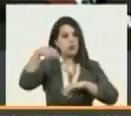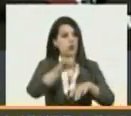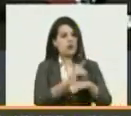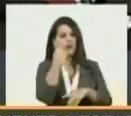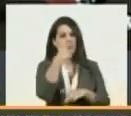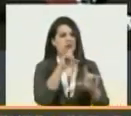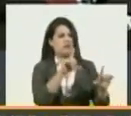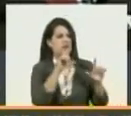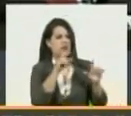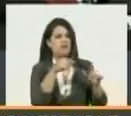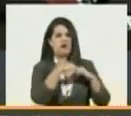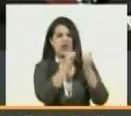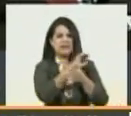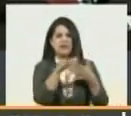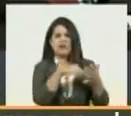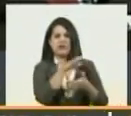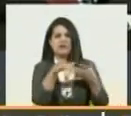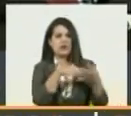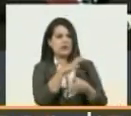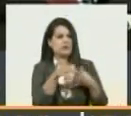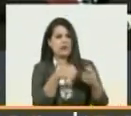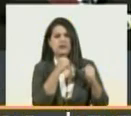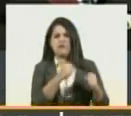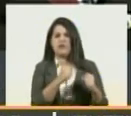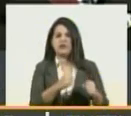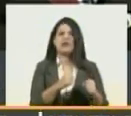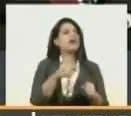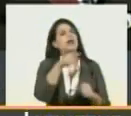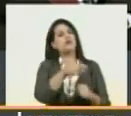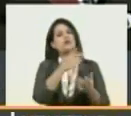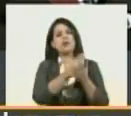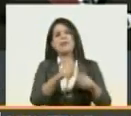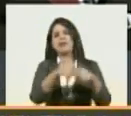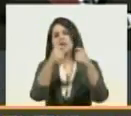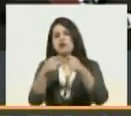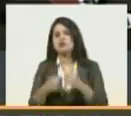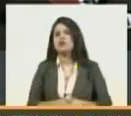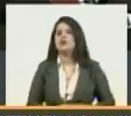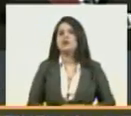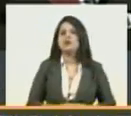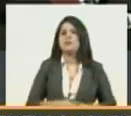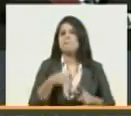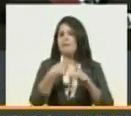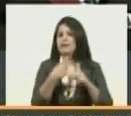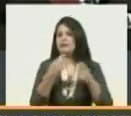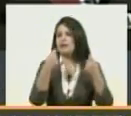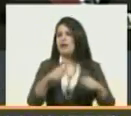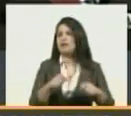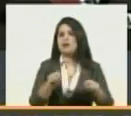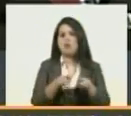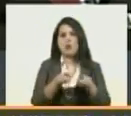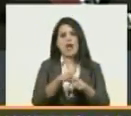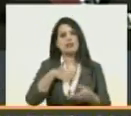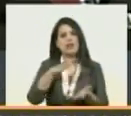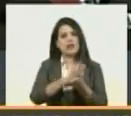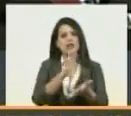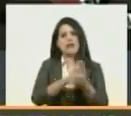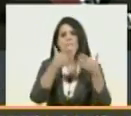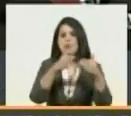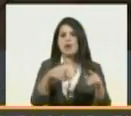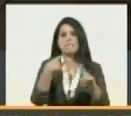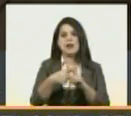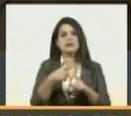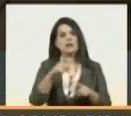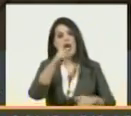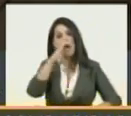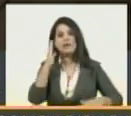cara de la violencia extremista que causa destrozos, que altera la tranquilidad pública, que amenaza